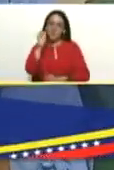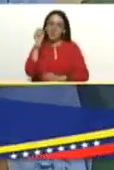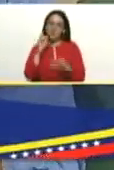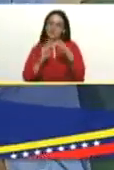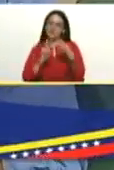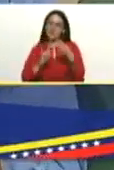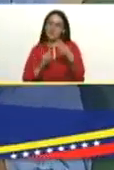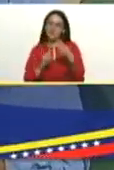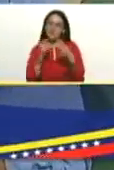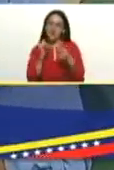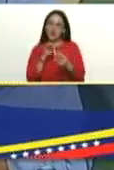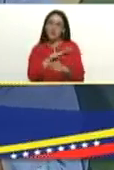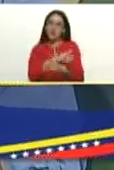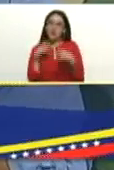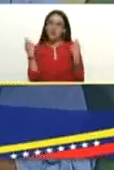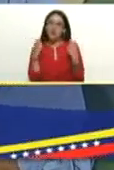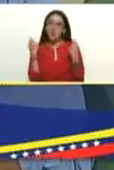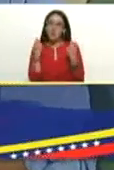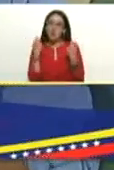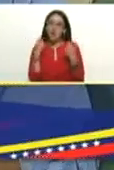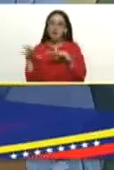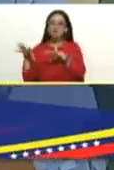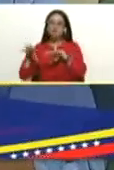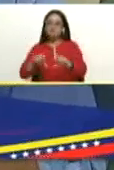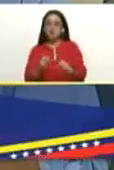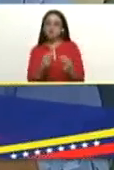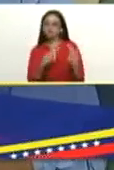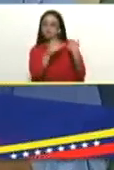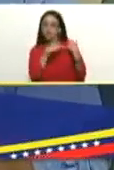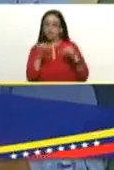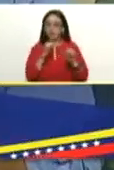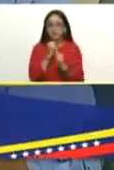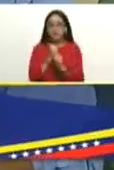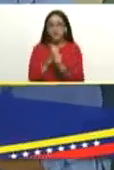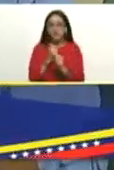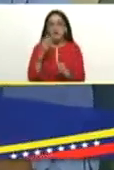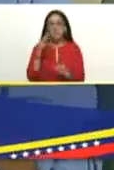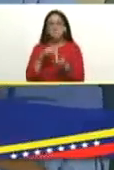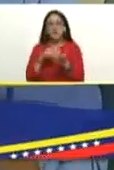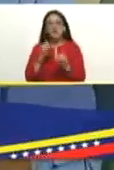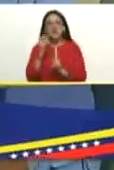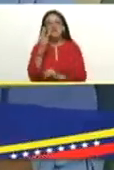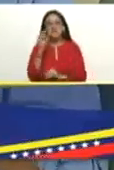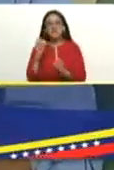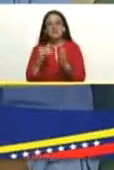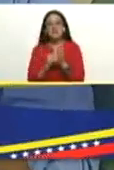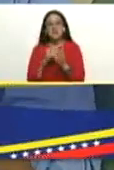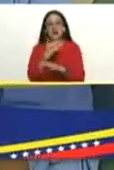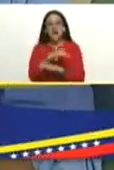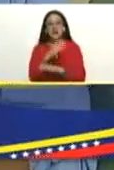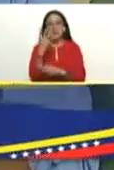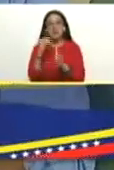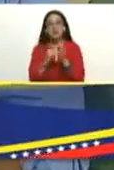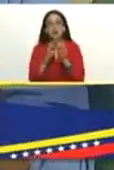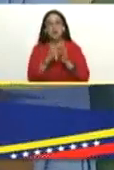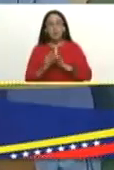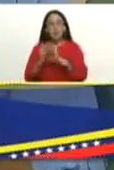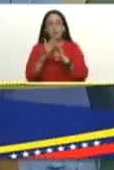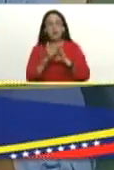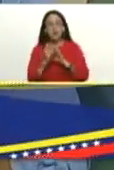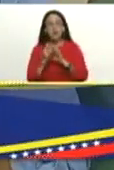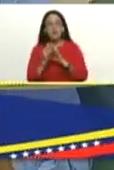presidente, porque hay un poder popular que se ha empoderado de la gestión. Nosotros tenemos en Miranda 30.000 calles y 4.000 comunidades. Usted y yo podemos